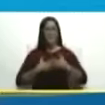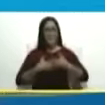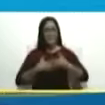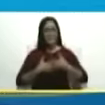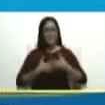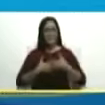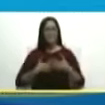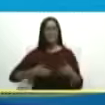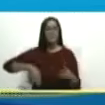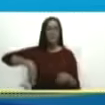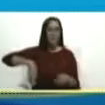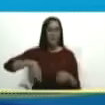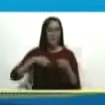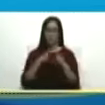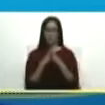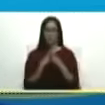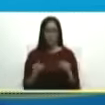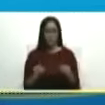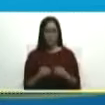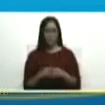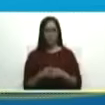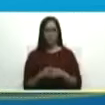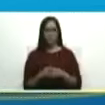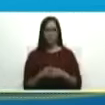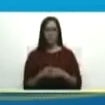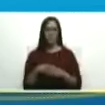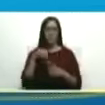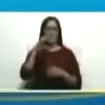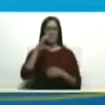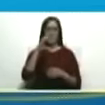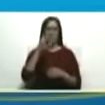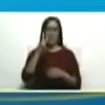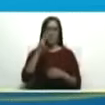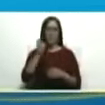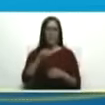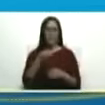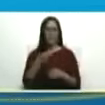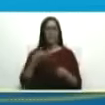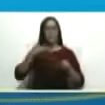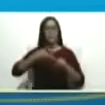Guayana, todas, la CBG, PDVSA,